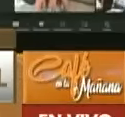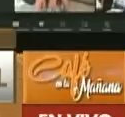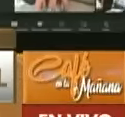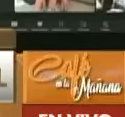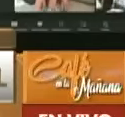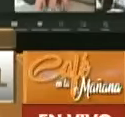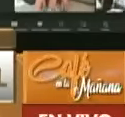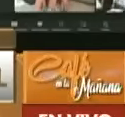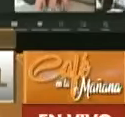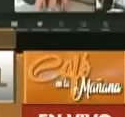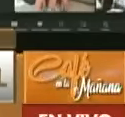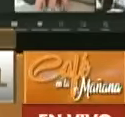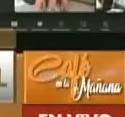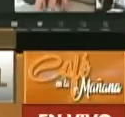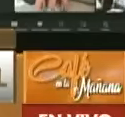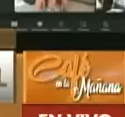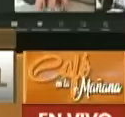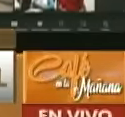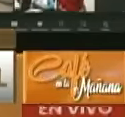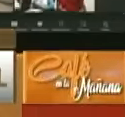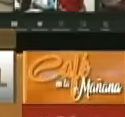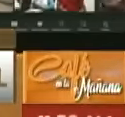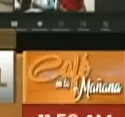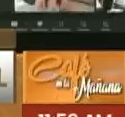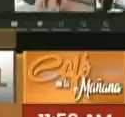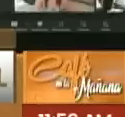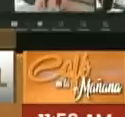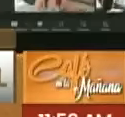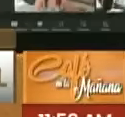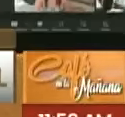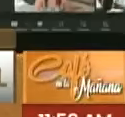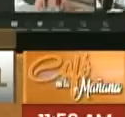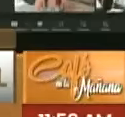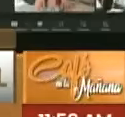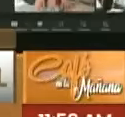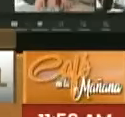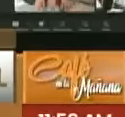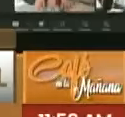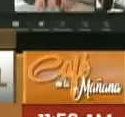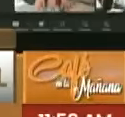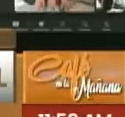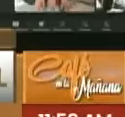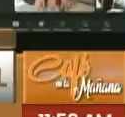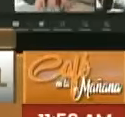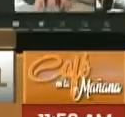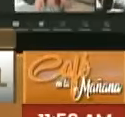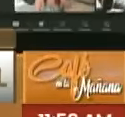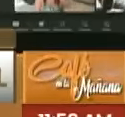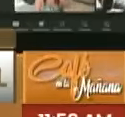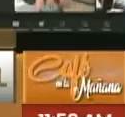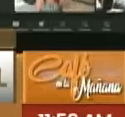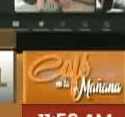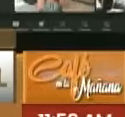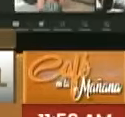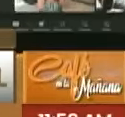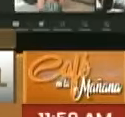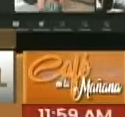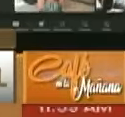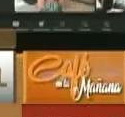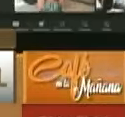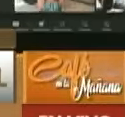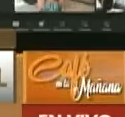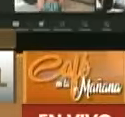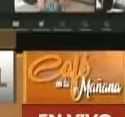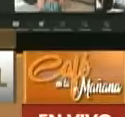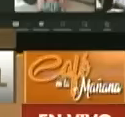Ir casa a casa, chequear, revisar. No demos nada por hecho, hagámoslo nosotros. Y si no lo podemos